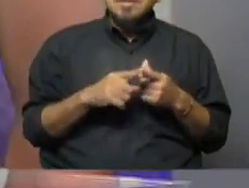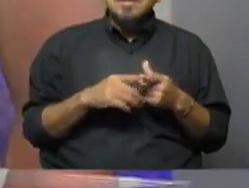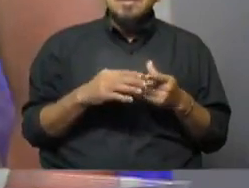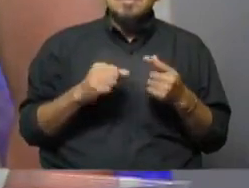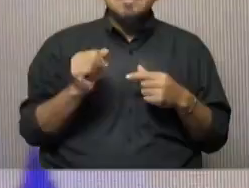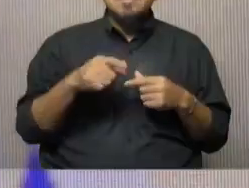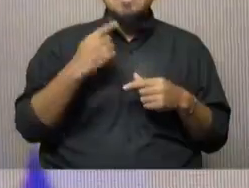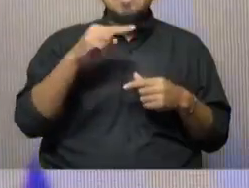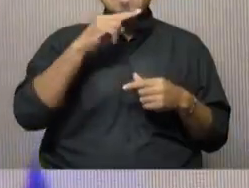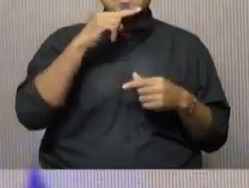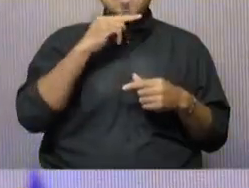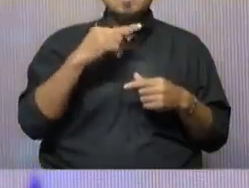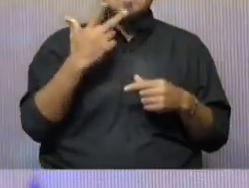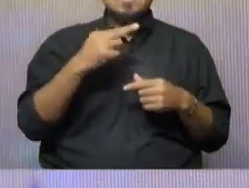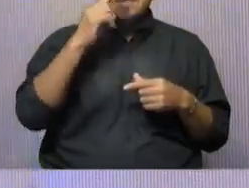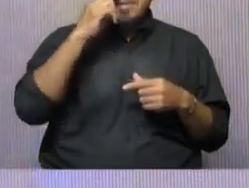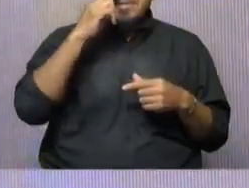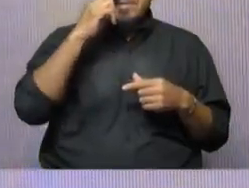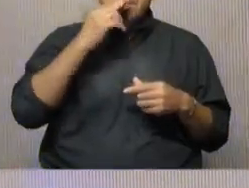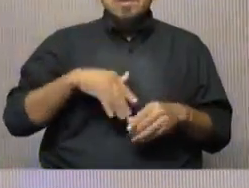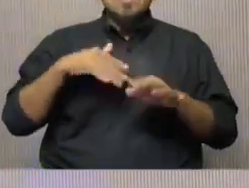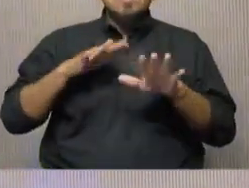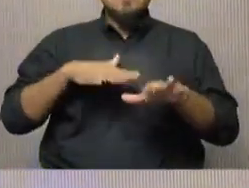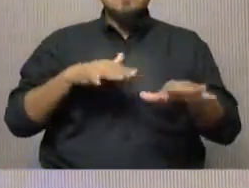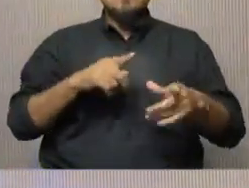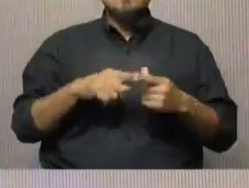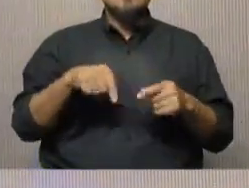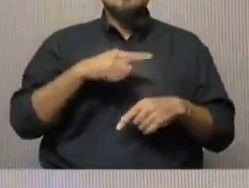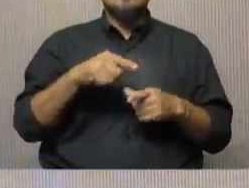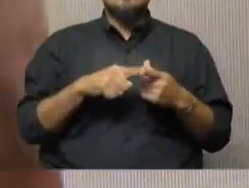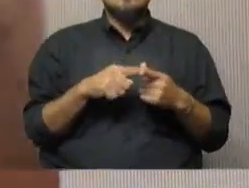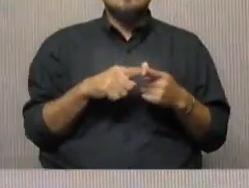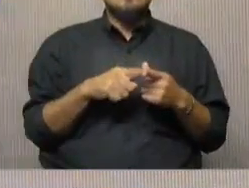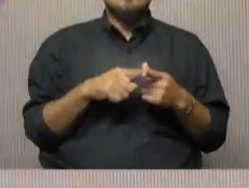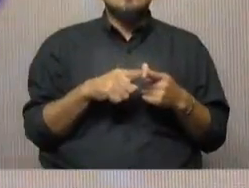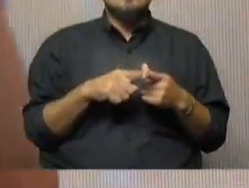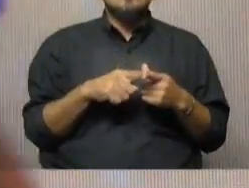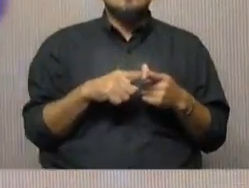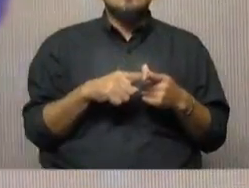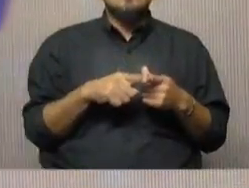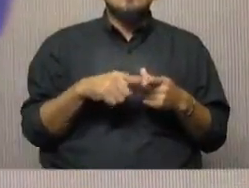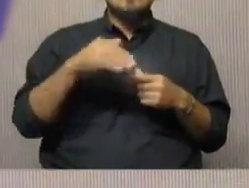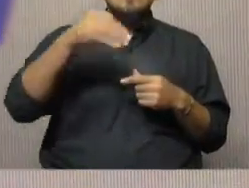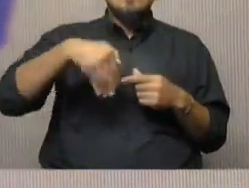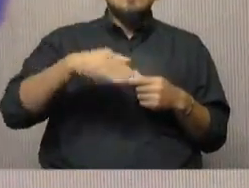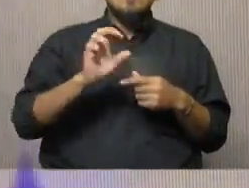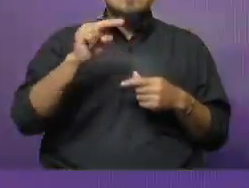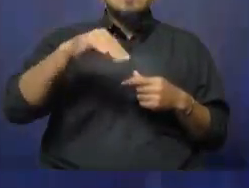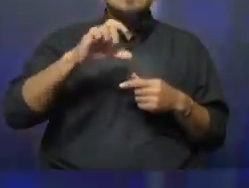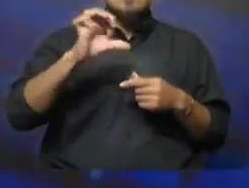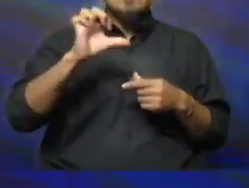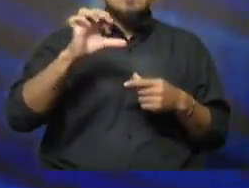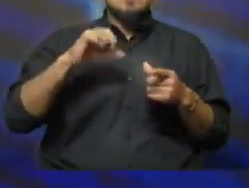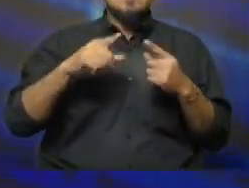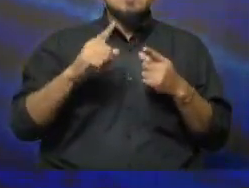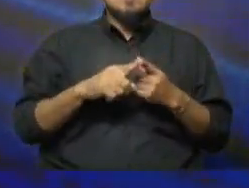el viernes 3 en Pando, se hace el desfile. Bien, buenísimo. ¿Por dónde se hace? Por la avenida Meneses. Ahí está. Es una de las avenidas amplias de